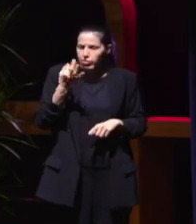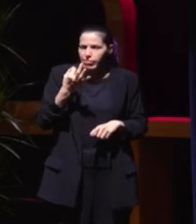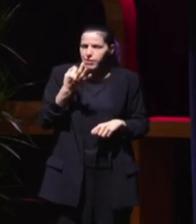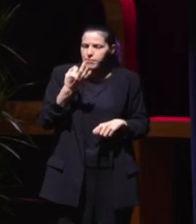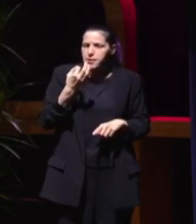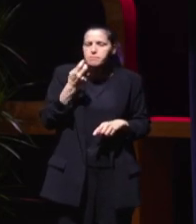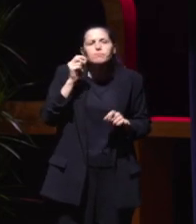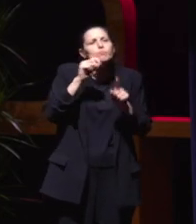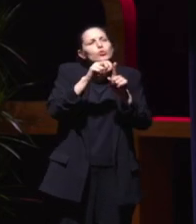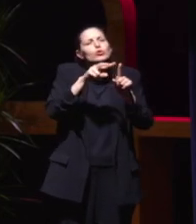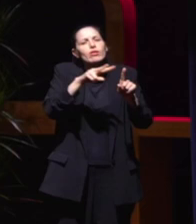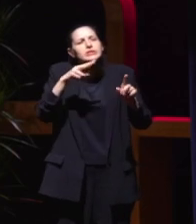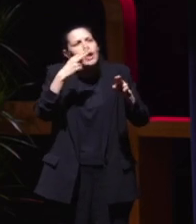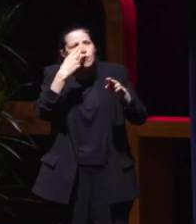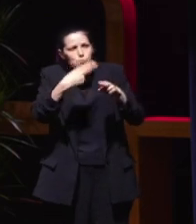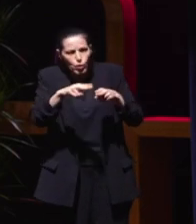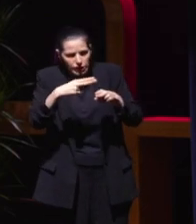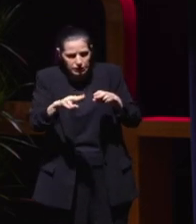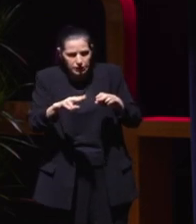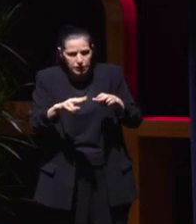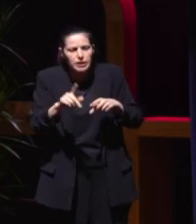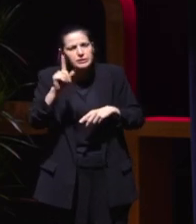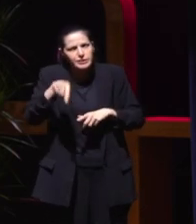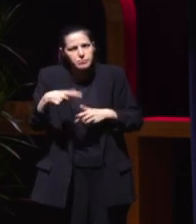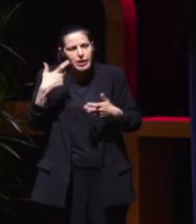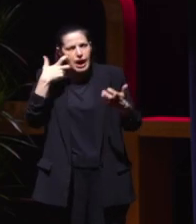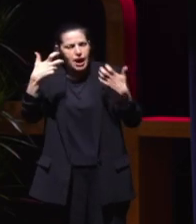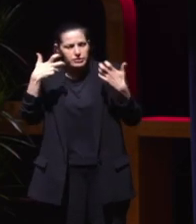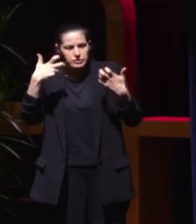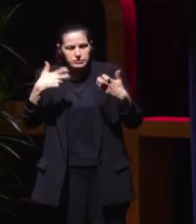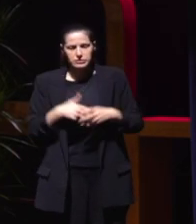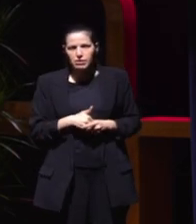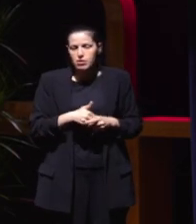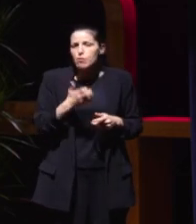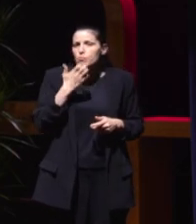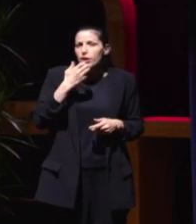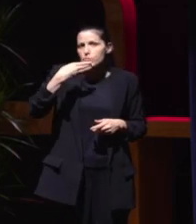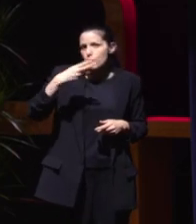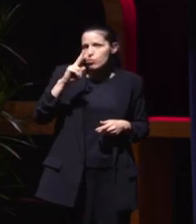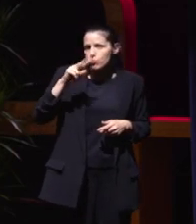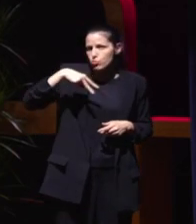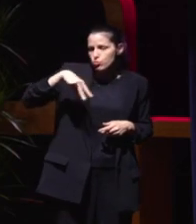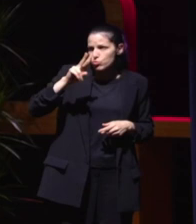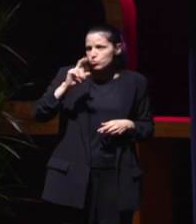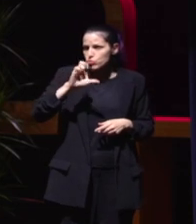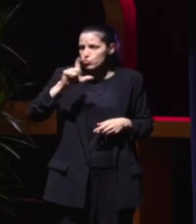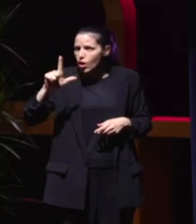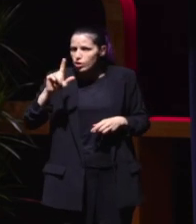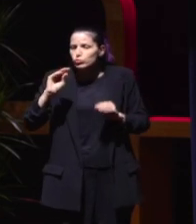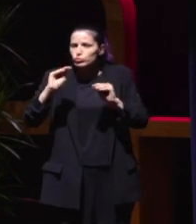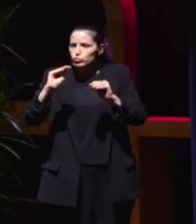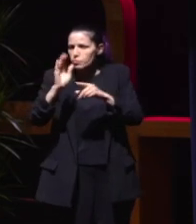o sea evidentemente buñuel es un genio y buñuel por ejemplo en el Ángel Exterminador que es una película súper